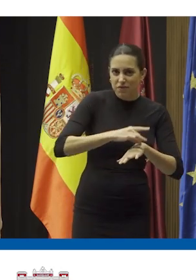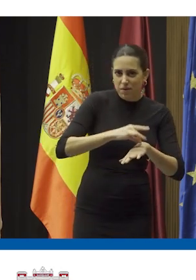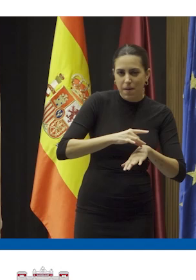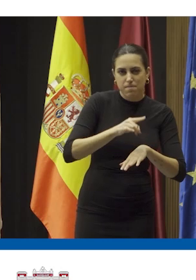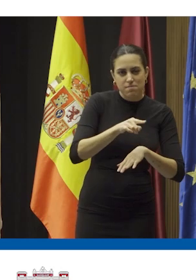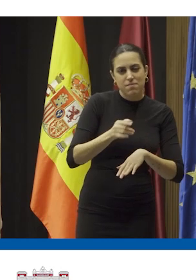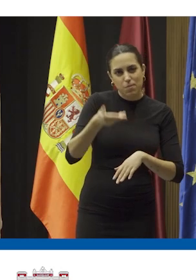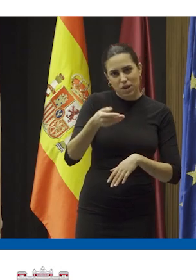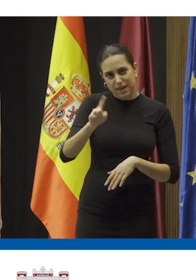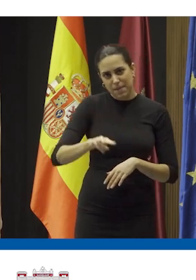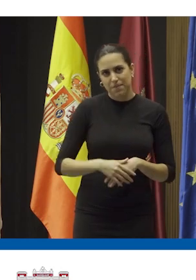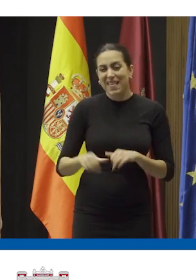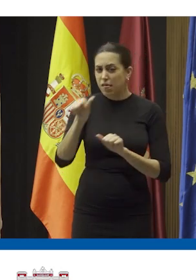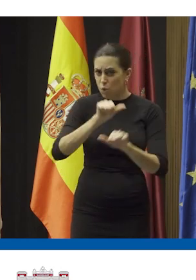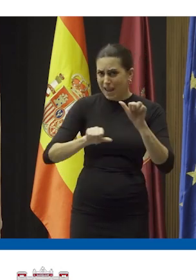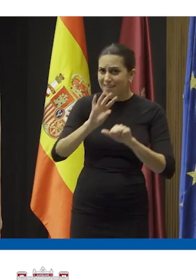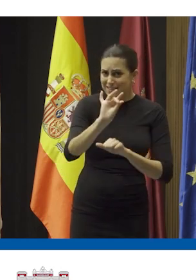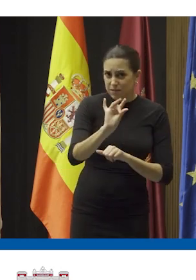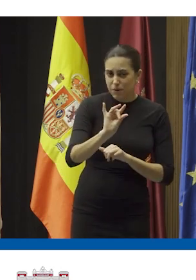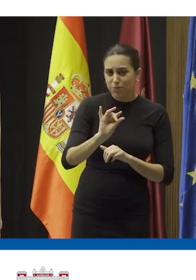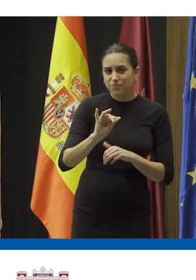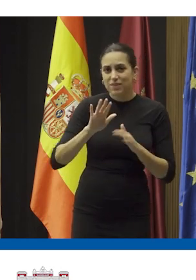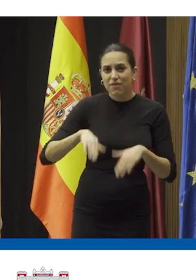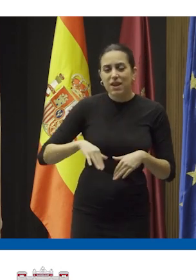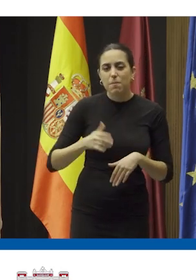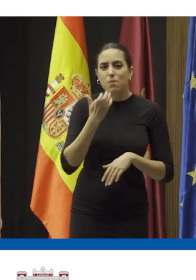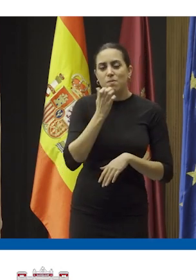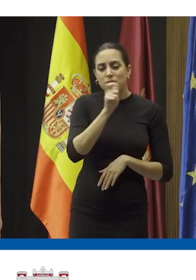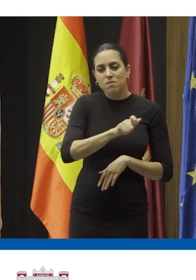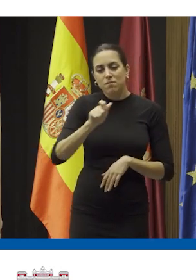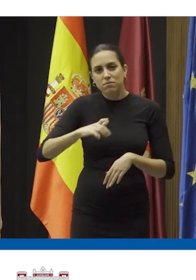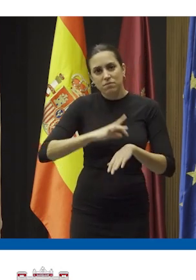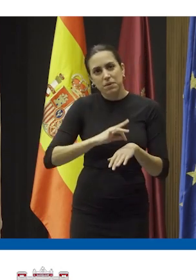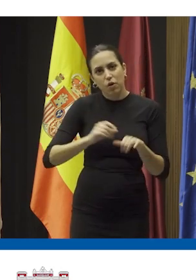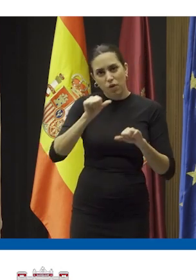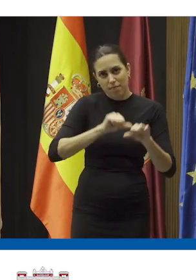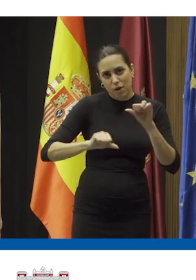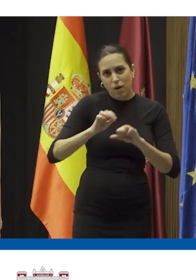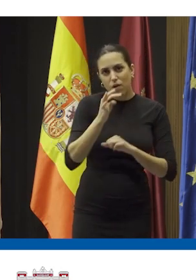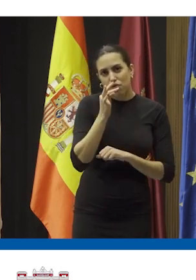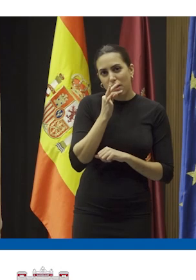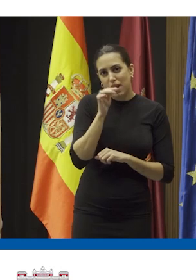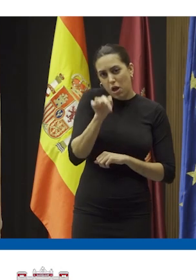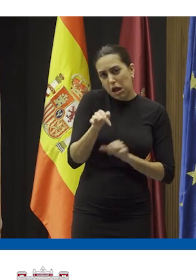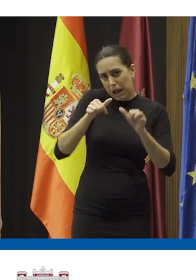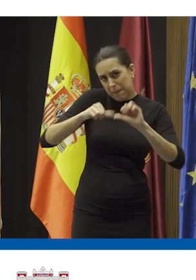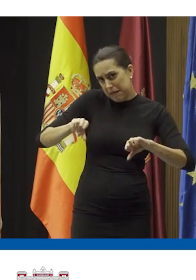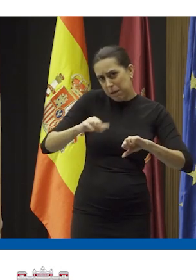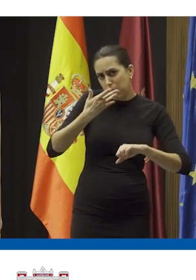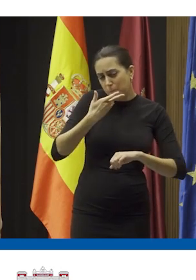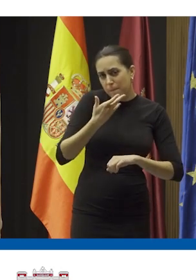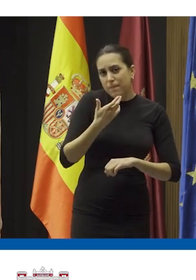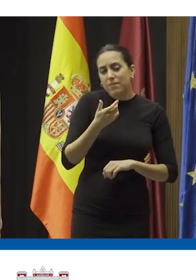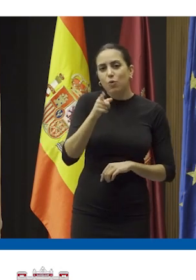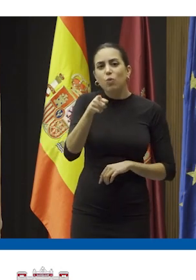cirugía, sí, pero ten cuenta que incluso a los cirujanos se les llamaba, todavía yo lo he conocido aquí en Albacete, ¿no? ¿Es